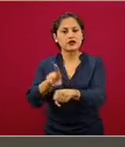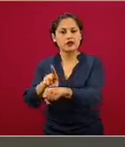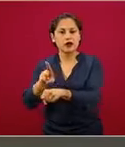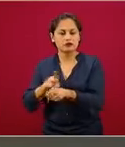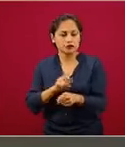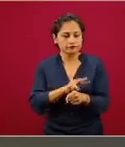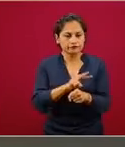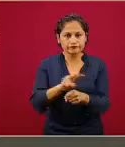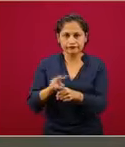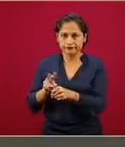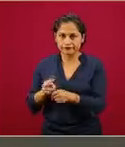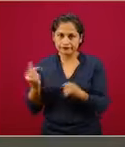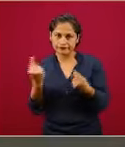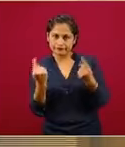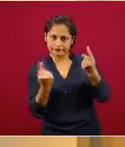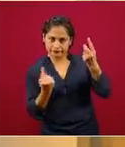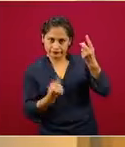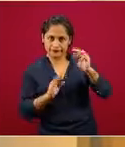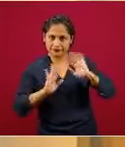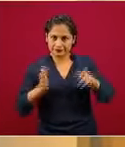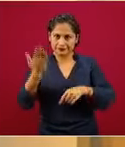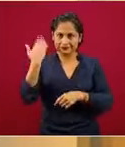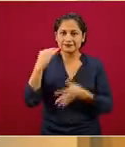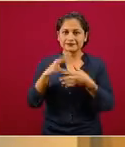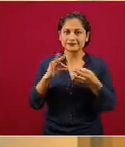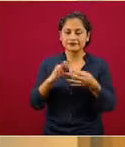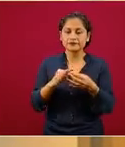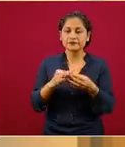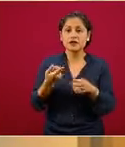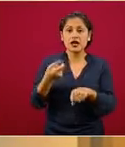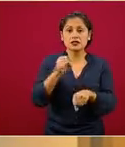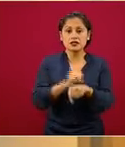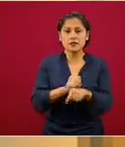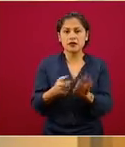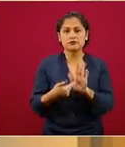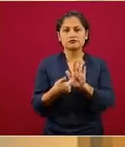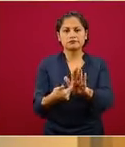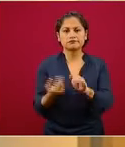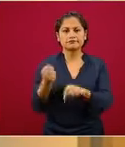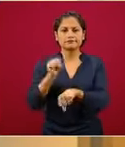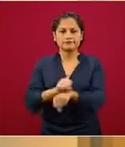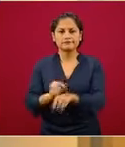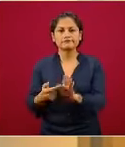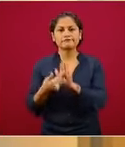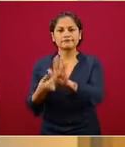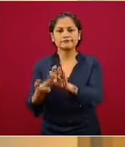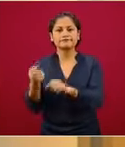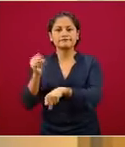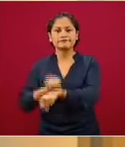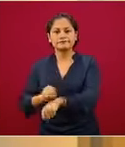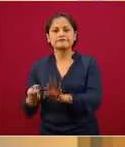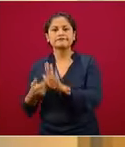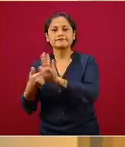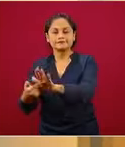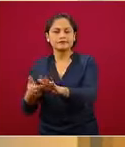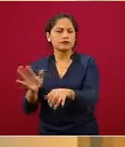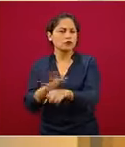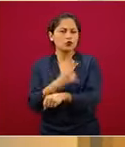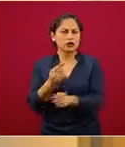parámetros que ya mencioné, y lo vamos a informar cada semana. ¿Por qué cada semana? Porque también hay un elemento de